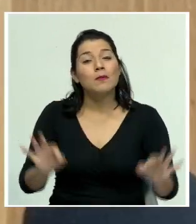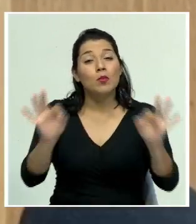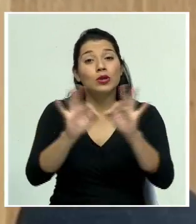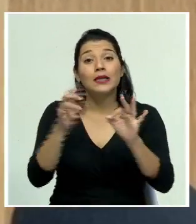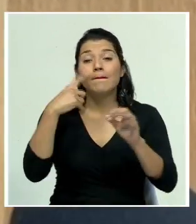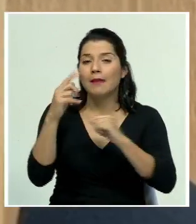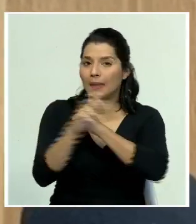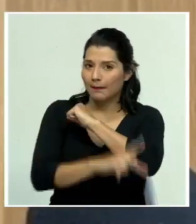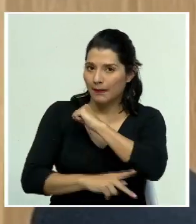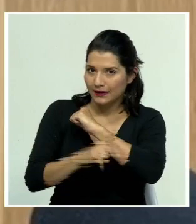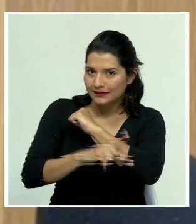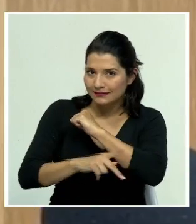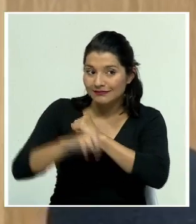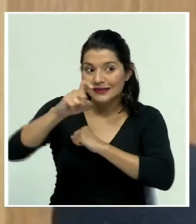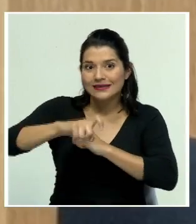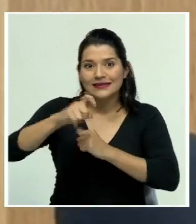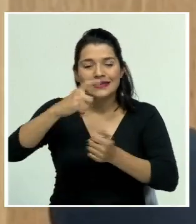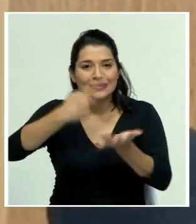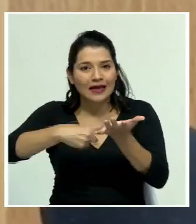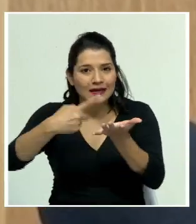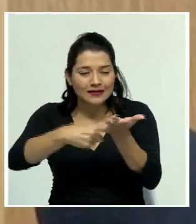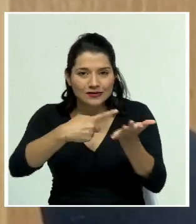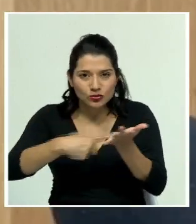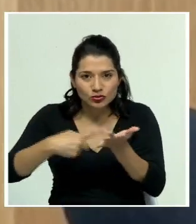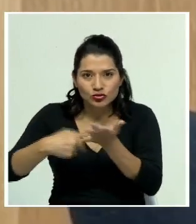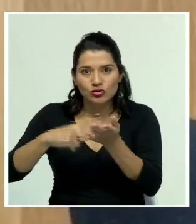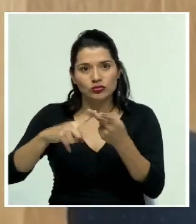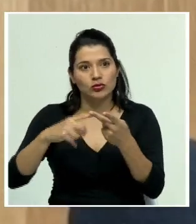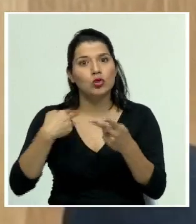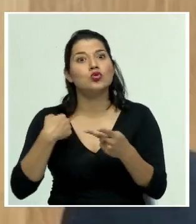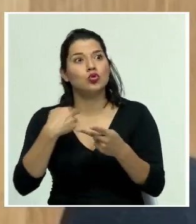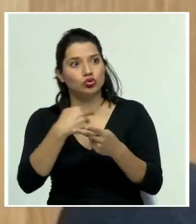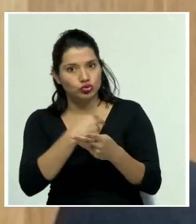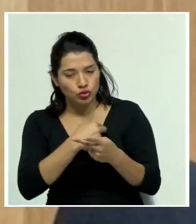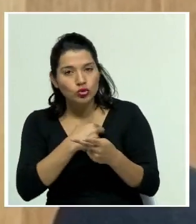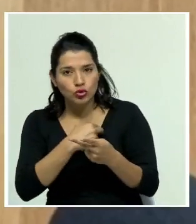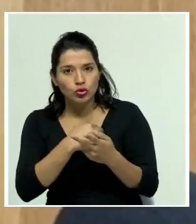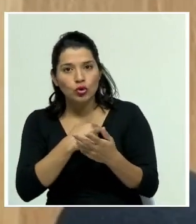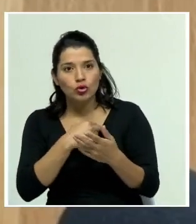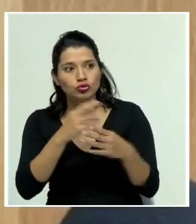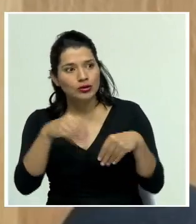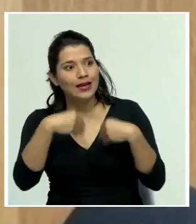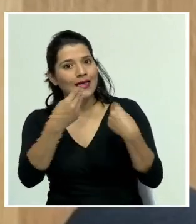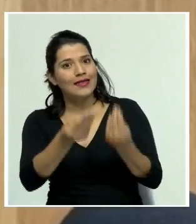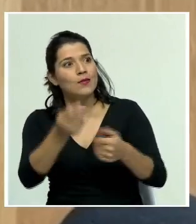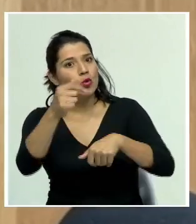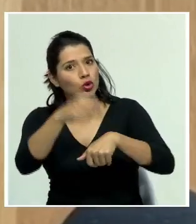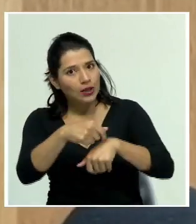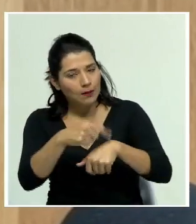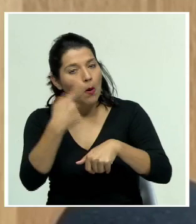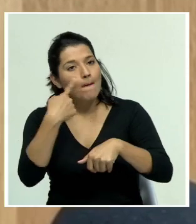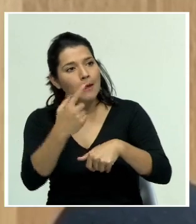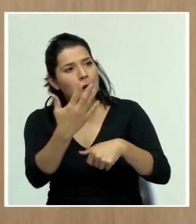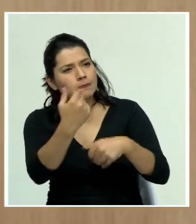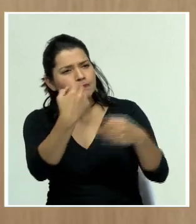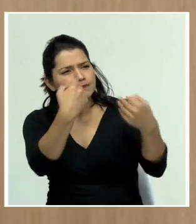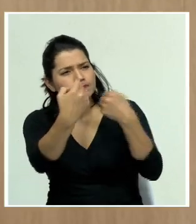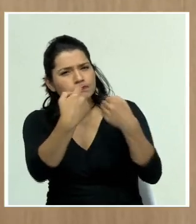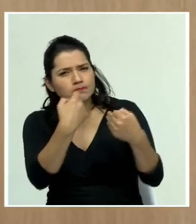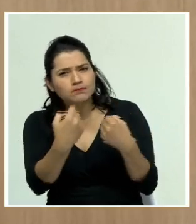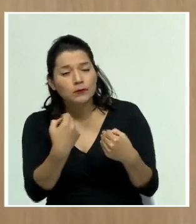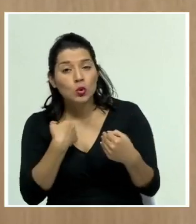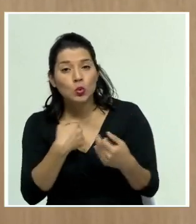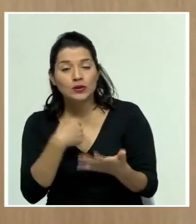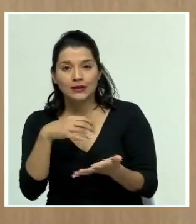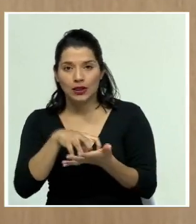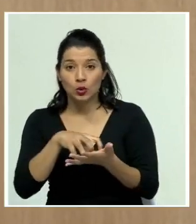que requieren discusión, que le concedimos el espacio de tiempo suficiente para que nos aclararan las dudas.